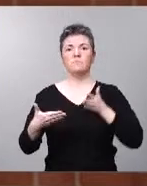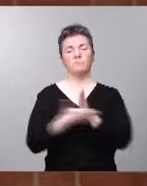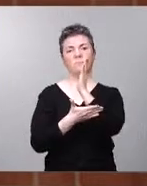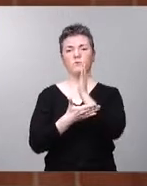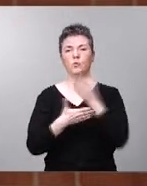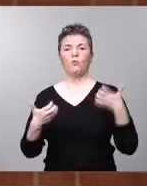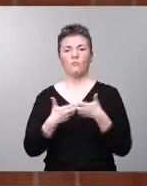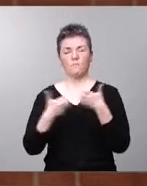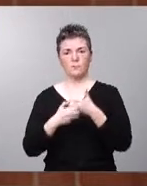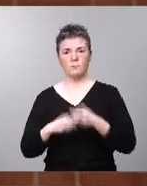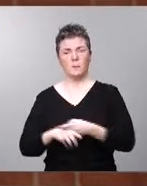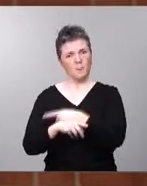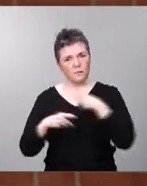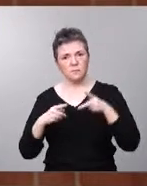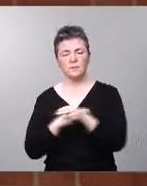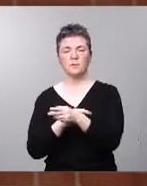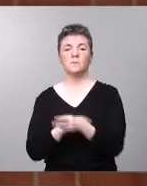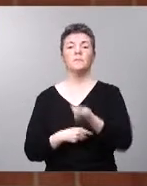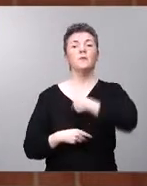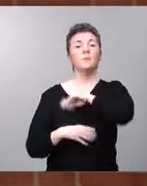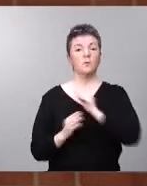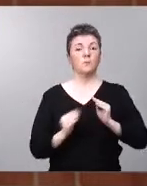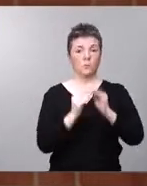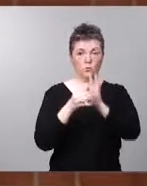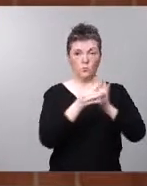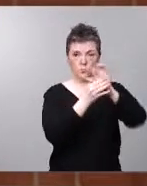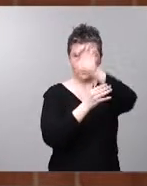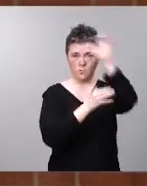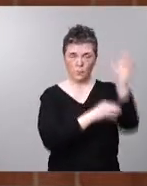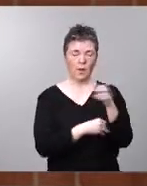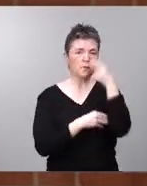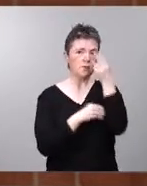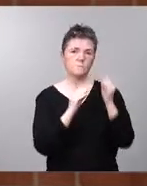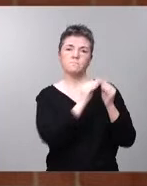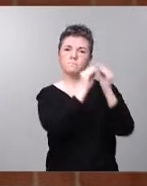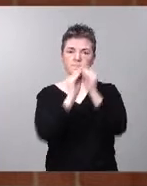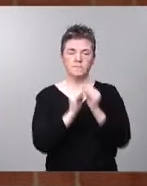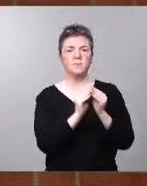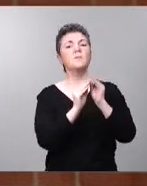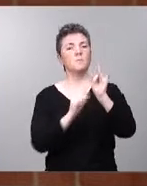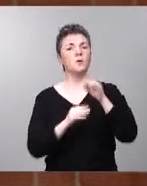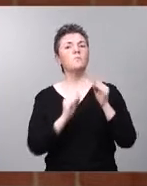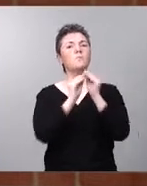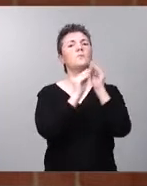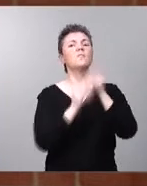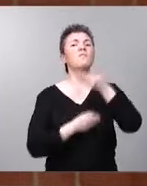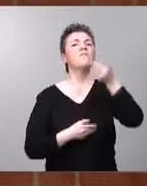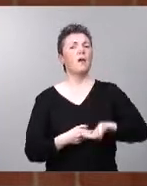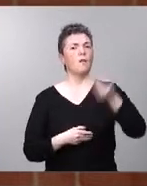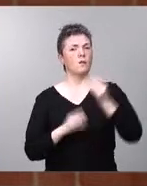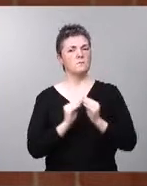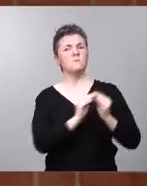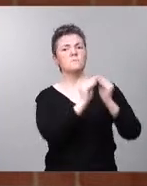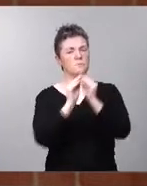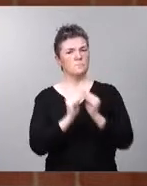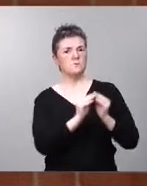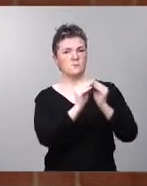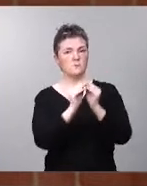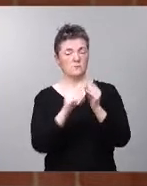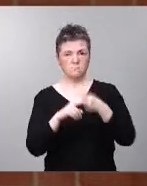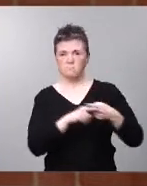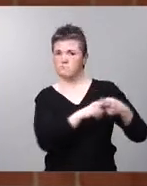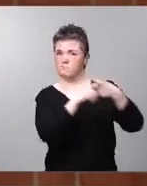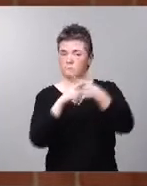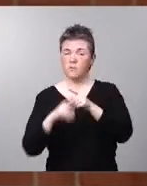españa comparte con la unión europea intereses pero sobre todo compartimos valores y esos valores están en la base